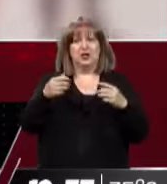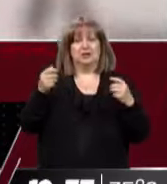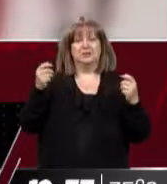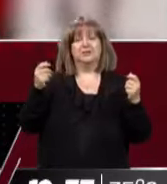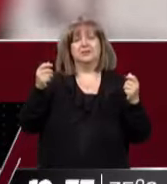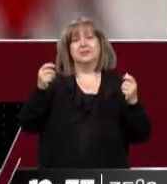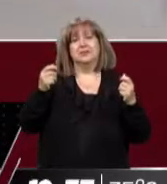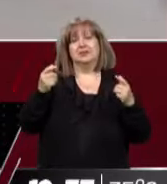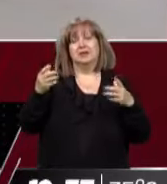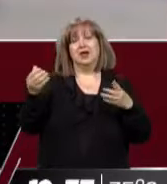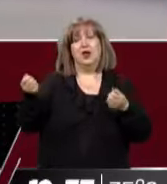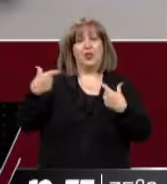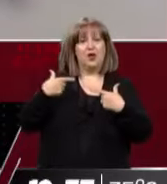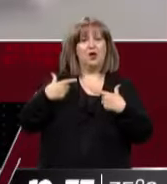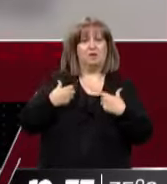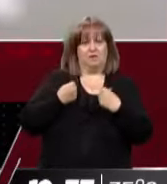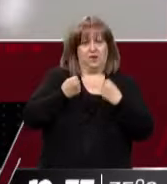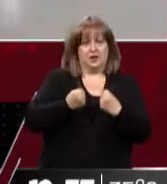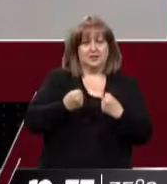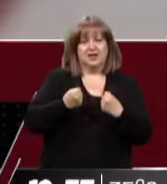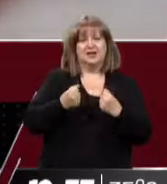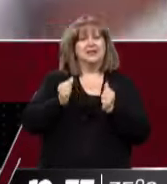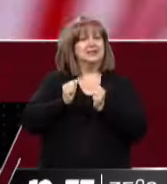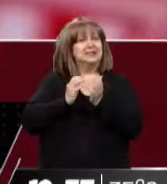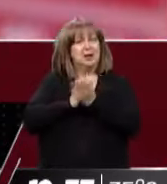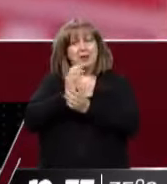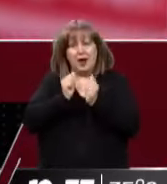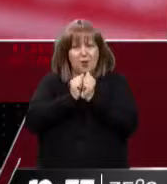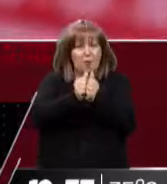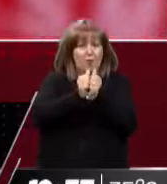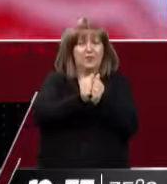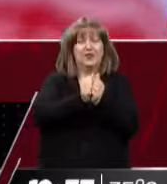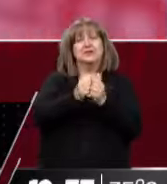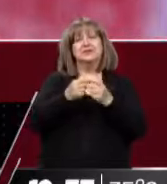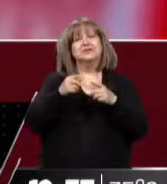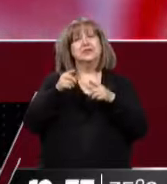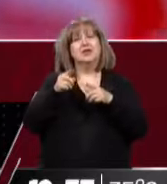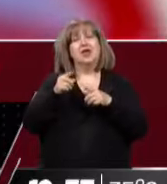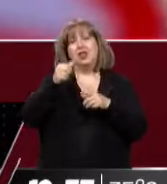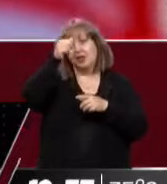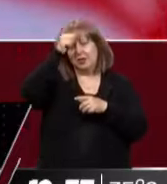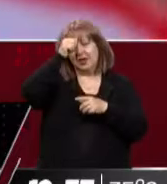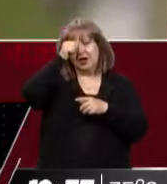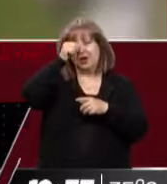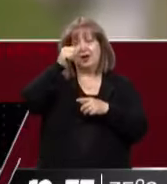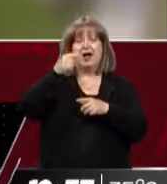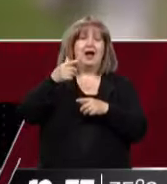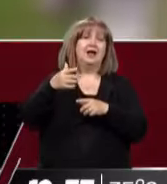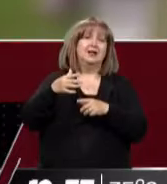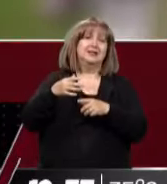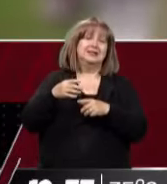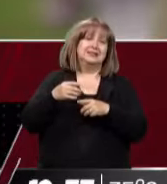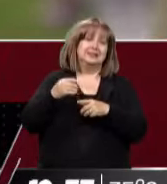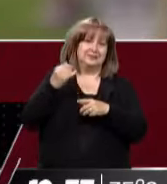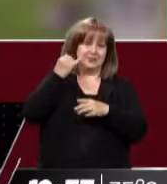a nosotros en la faz futbolística creo que lo acompañó y se dieron todos los ingredientes realmente el domingo quizás Tendremos que